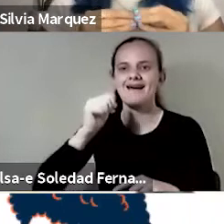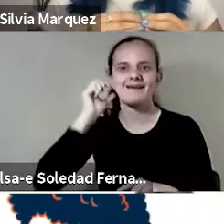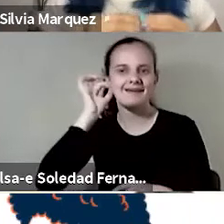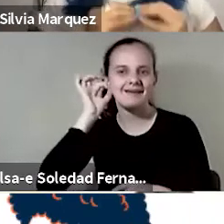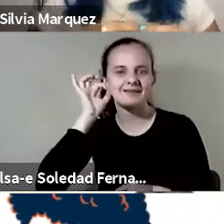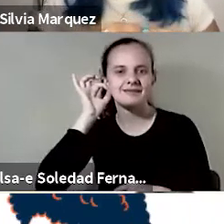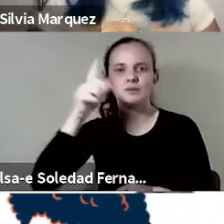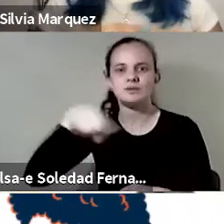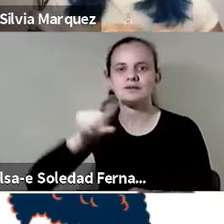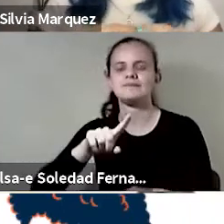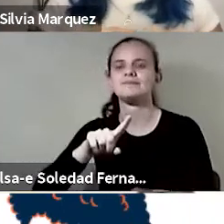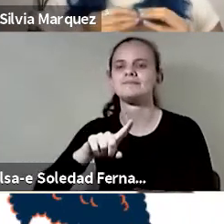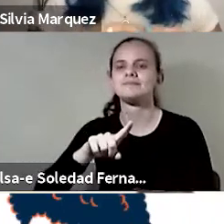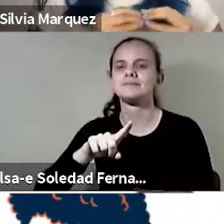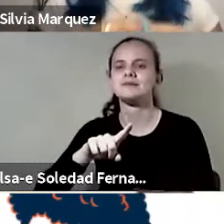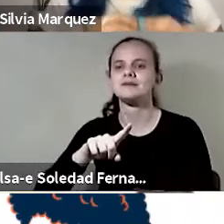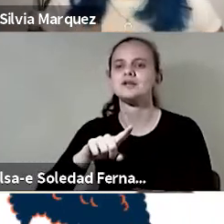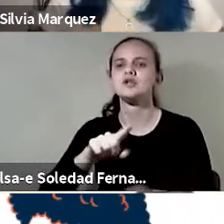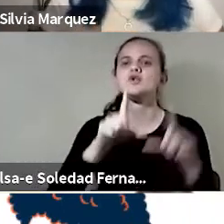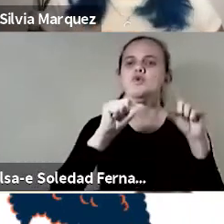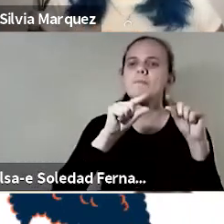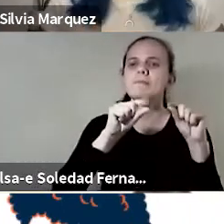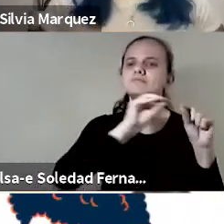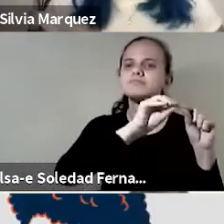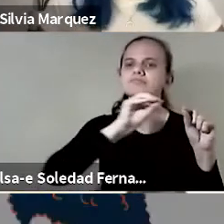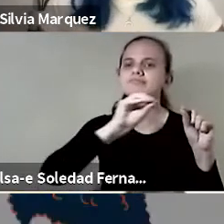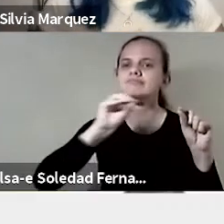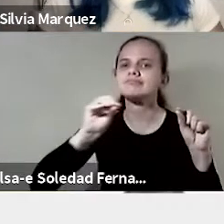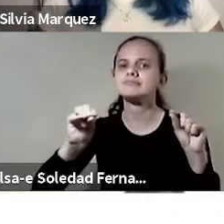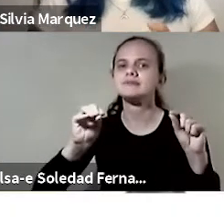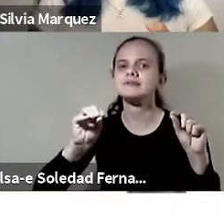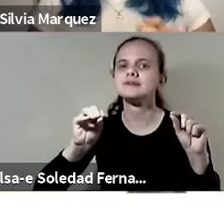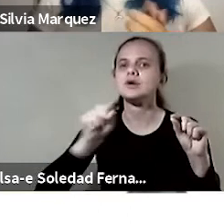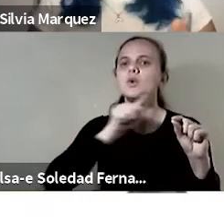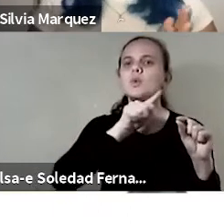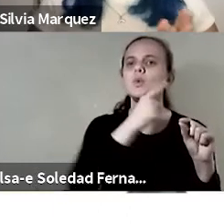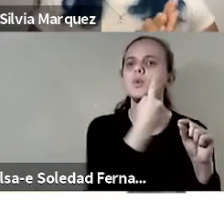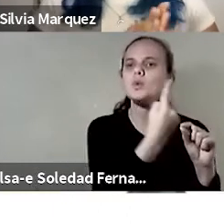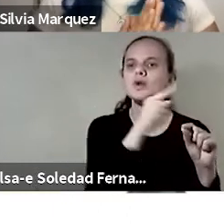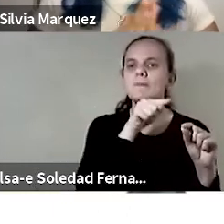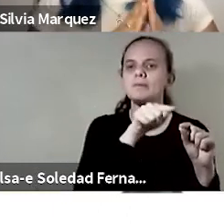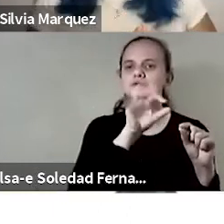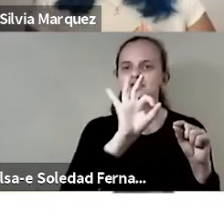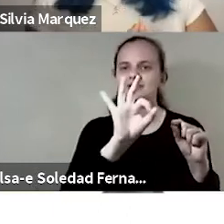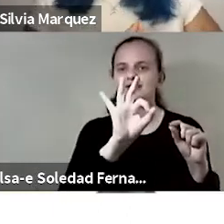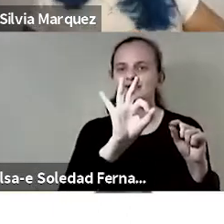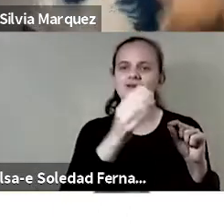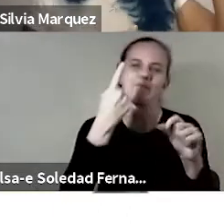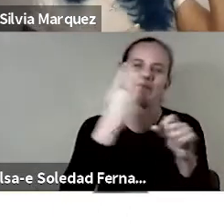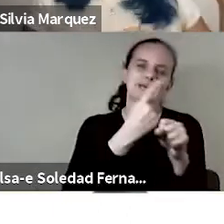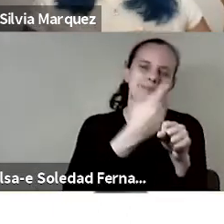investigando, que las busquen. Entonces, sí, WCAG o WCAGs. Como les decía, estas son por números.